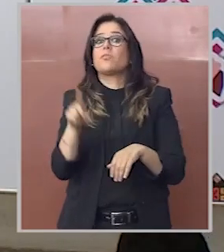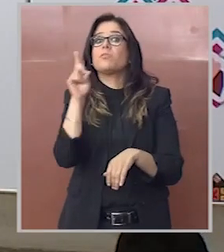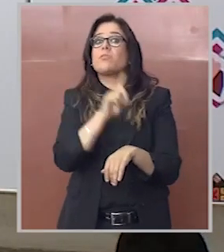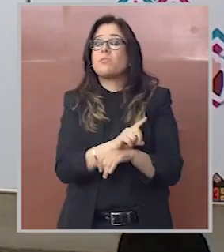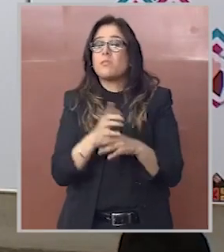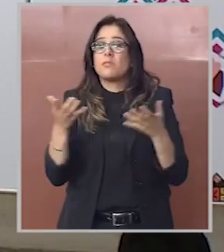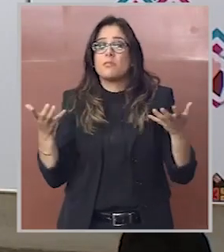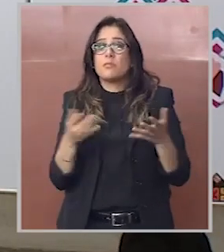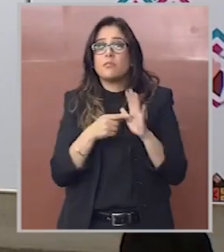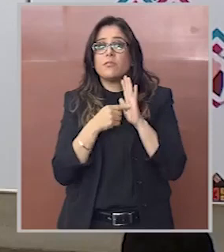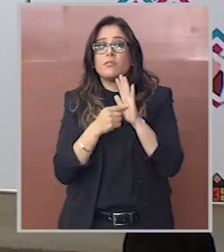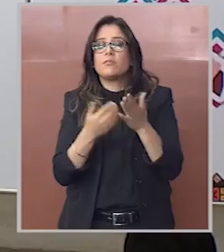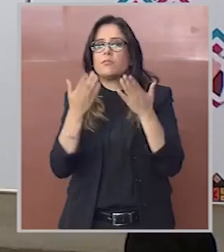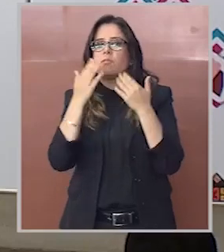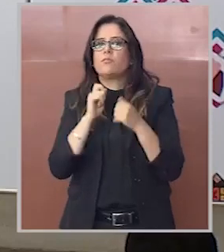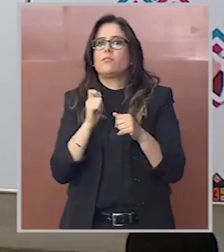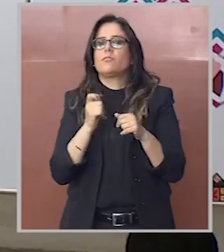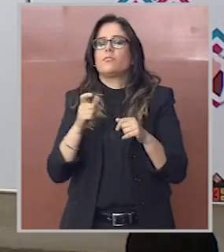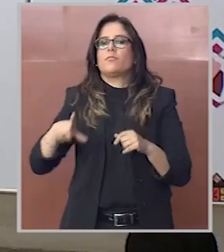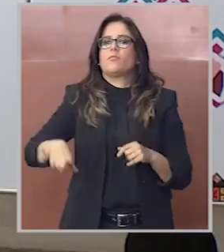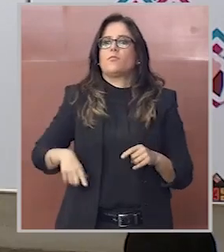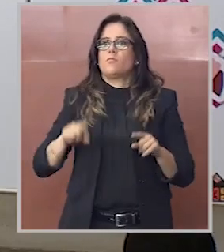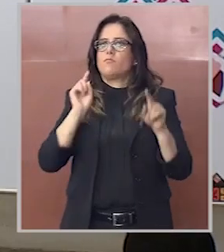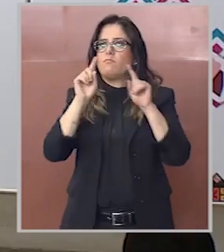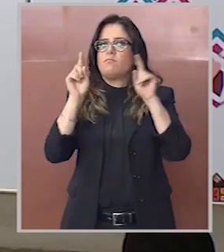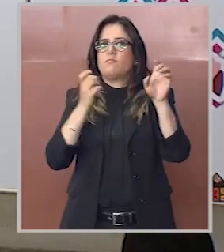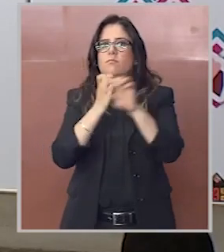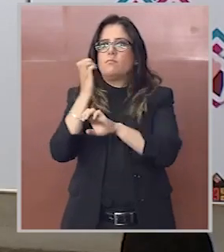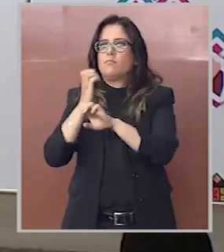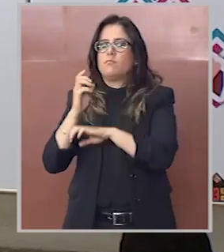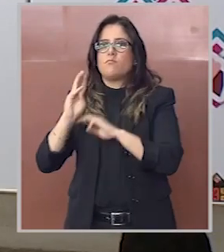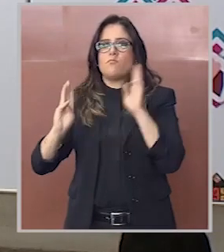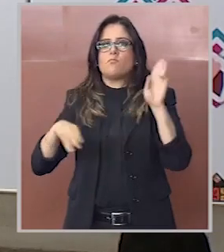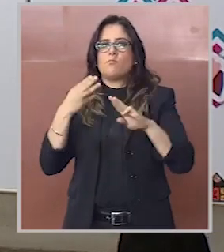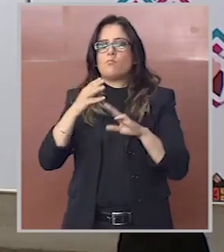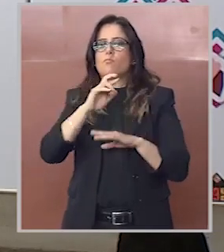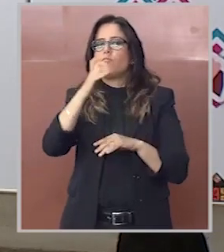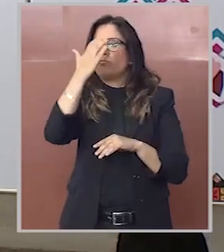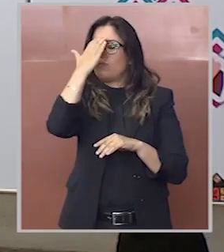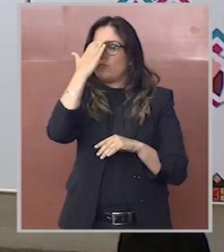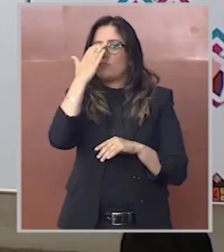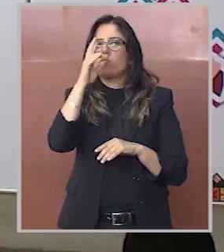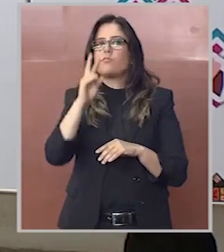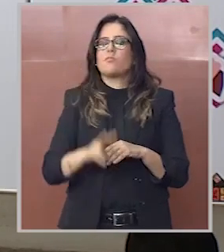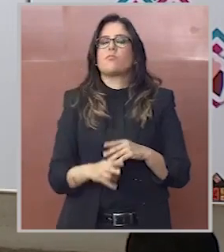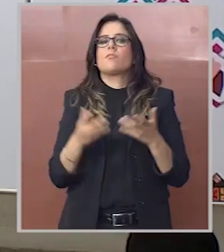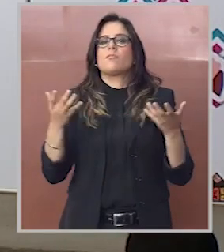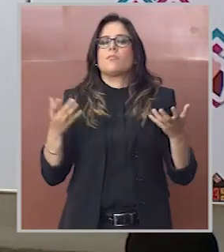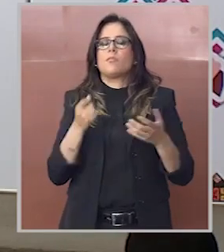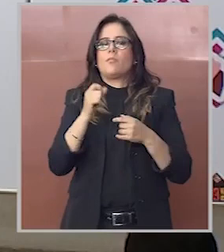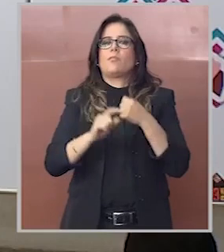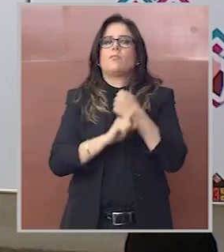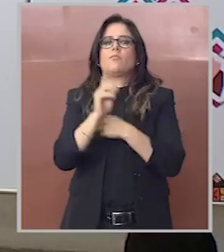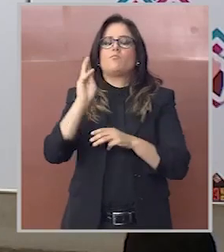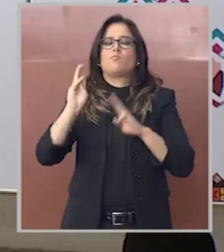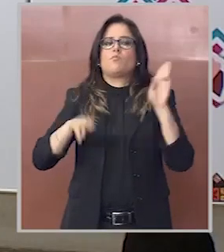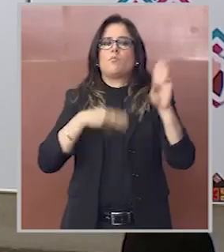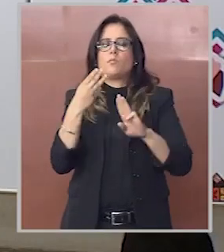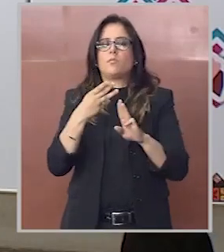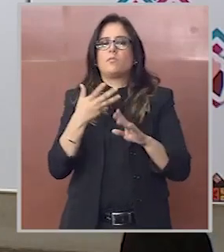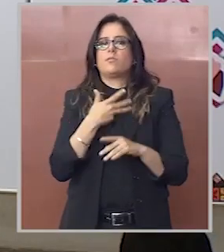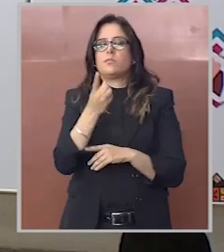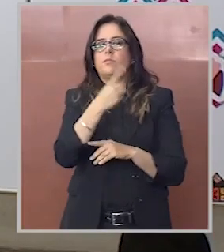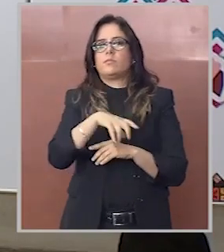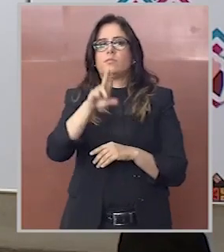mundo que reconozca que efectivamente estamos frente a un problema mundial son 182 estados por ejemplo los